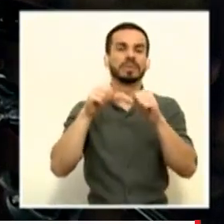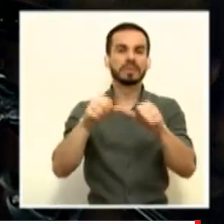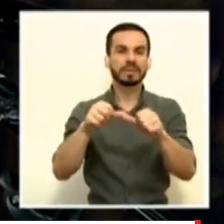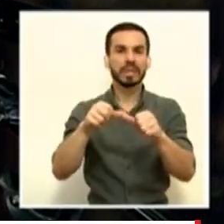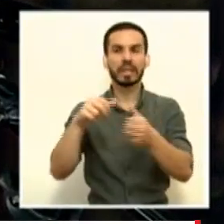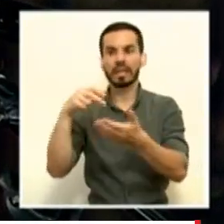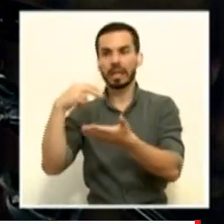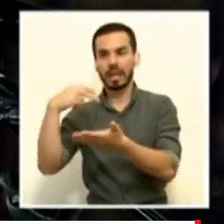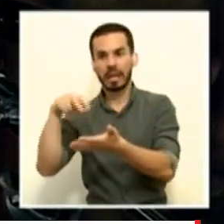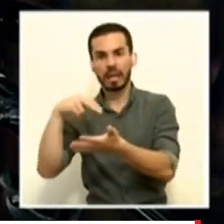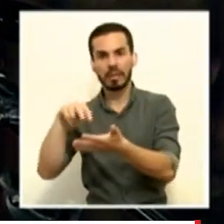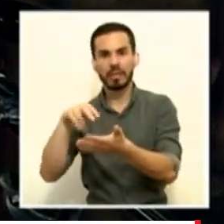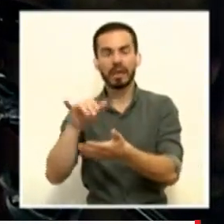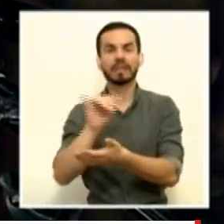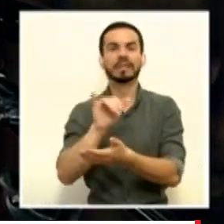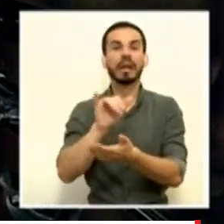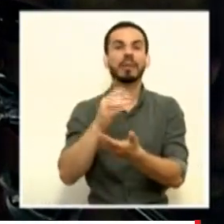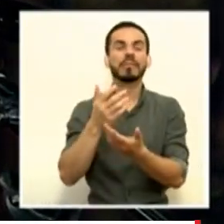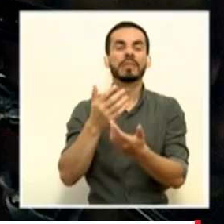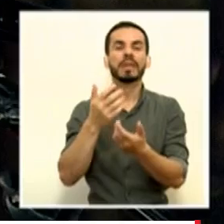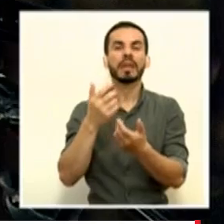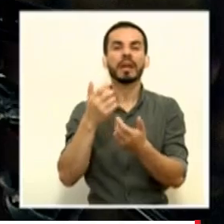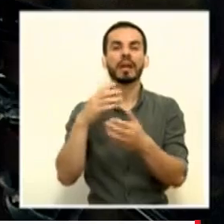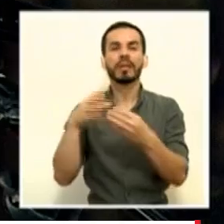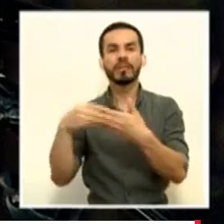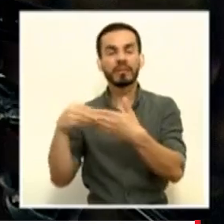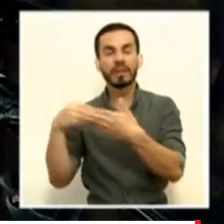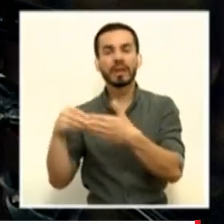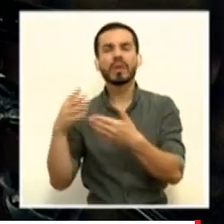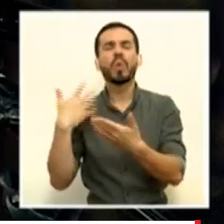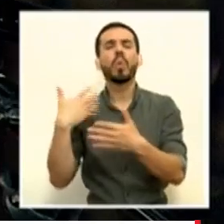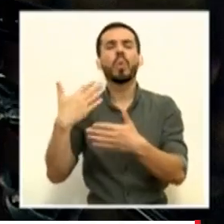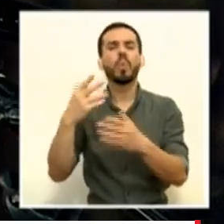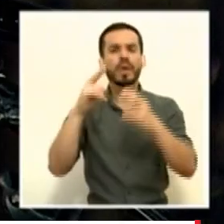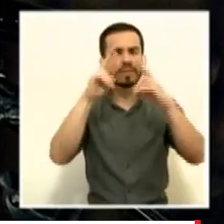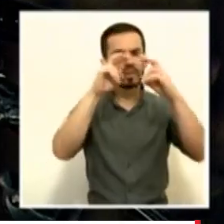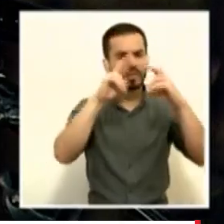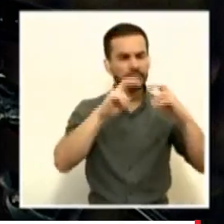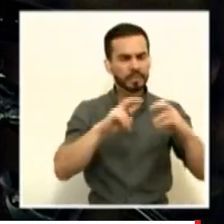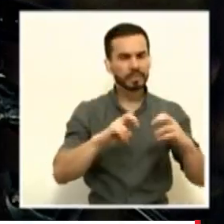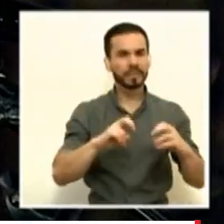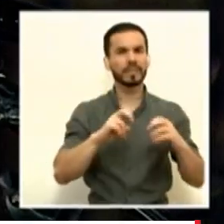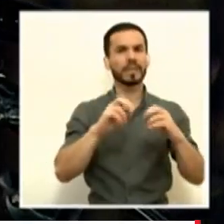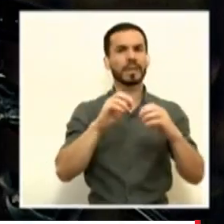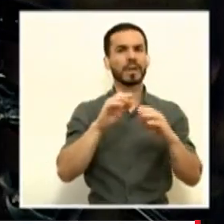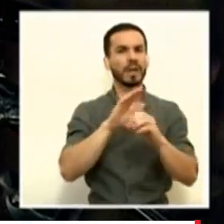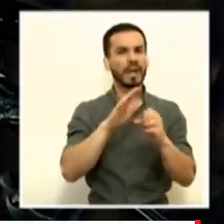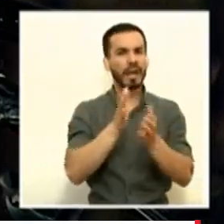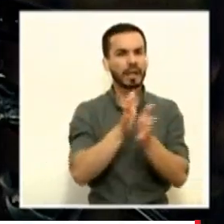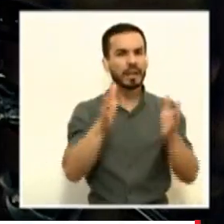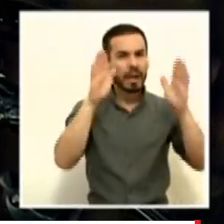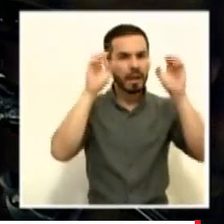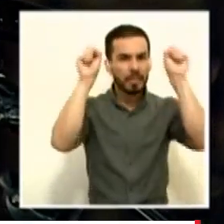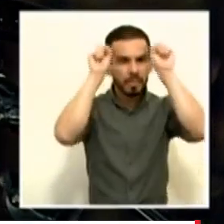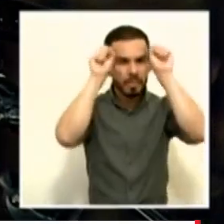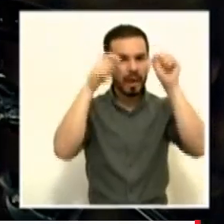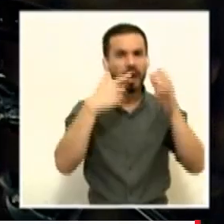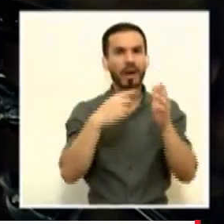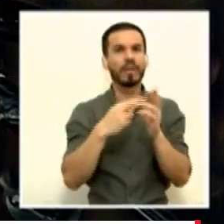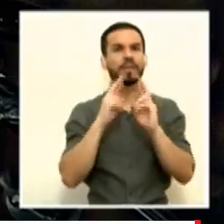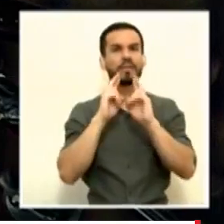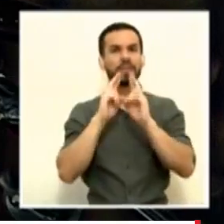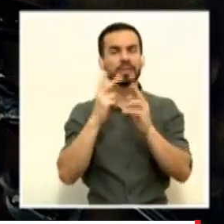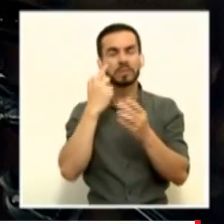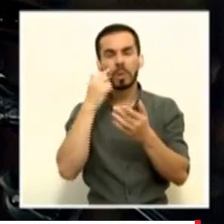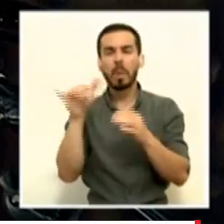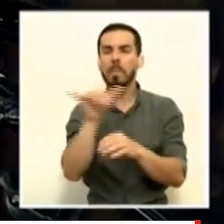el baile. Y, don Daniel, también muy brevemente, ¿cuándo se hizo el testeo masivo en Pavas? el resultado de las pruebas positivas que